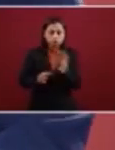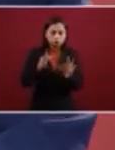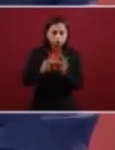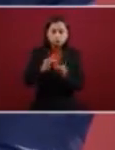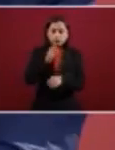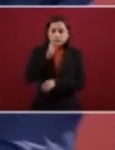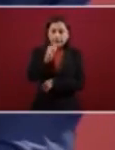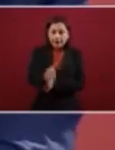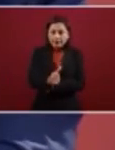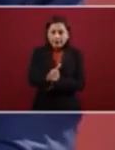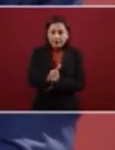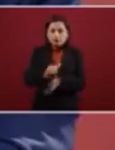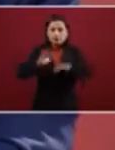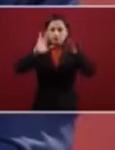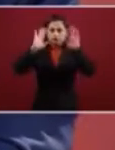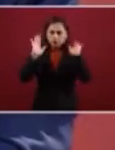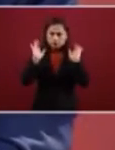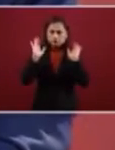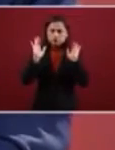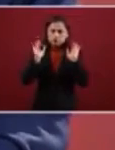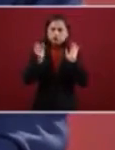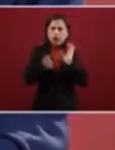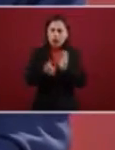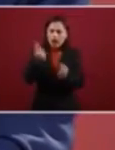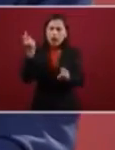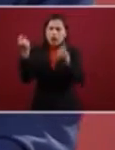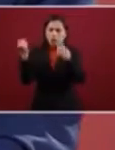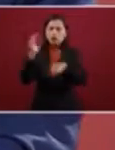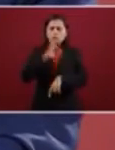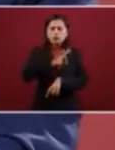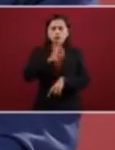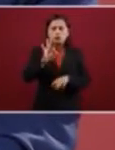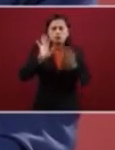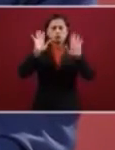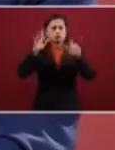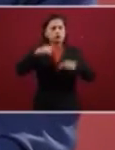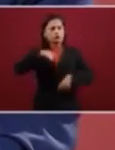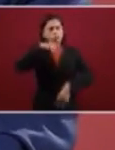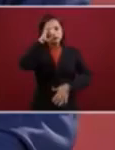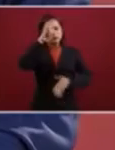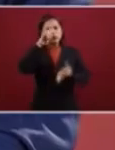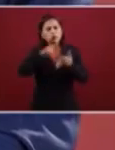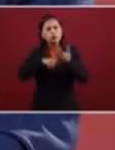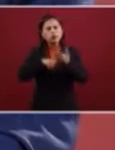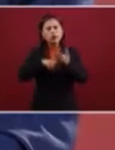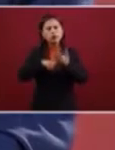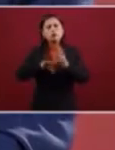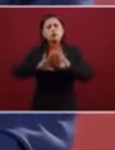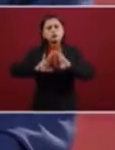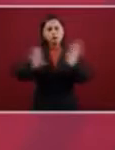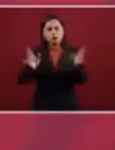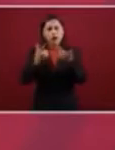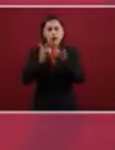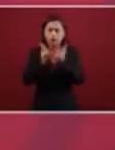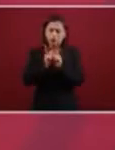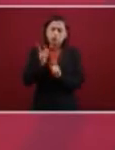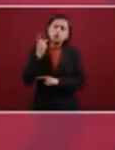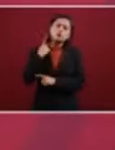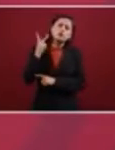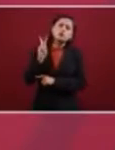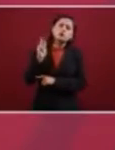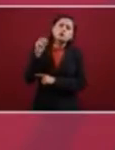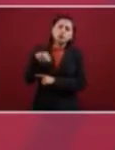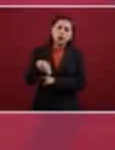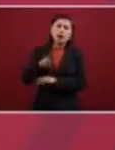se puede acudir. Si tengo entendido que ya va el PAN